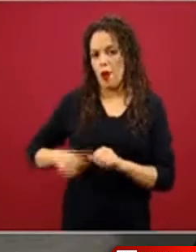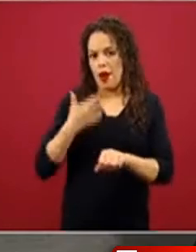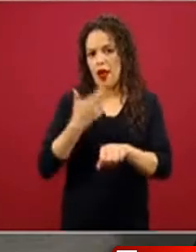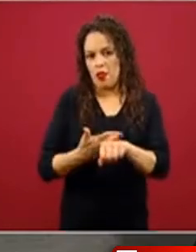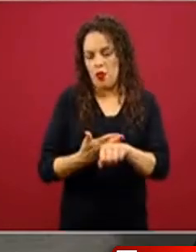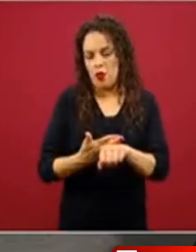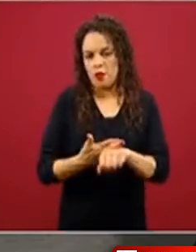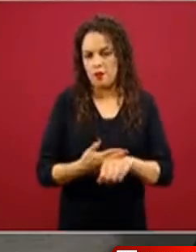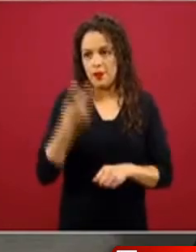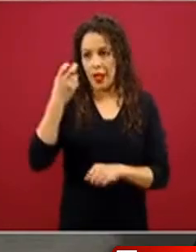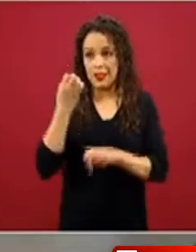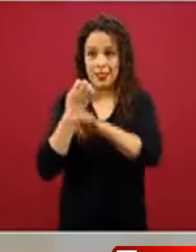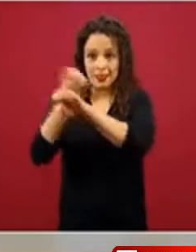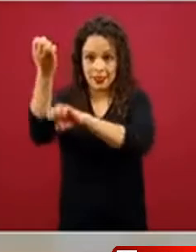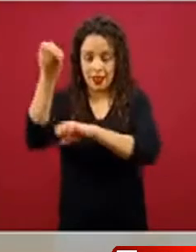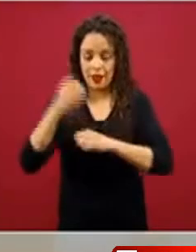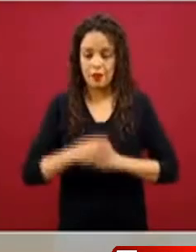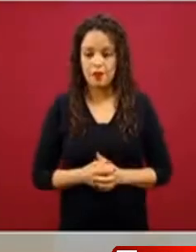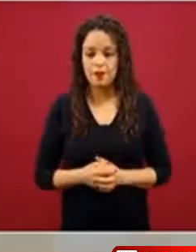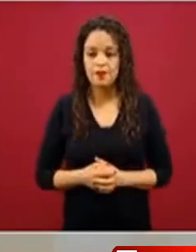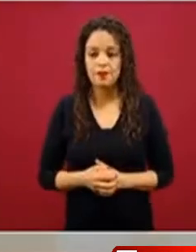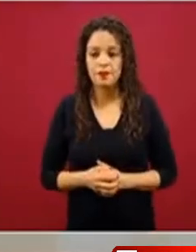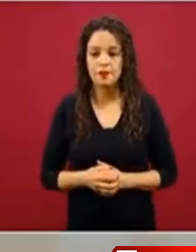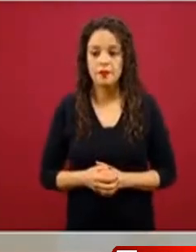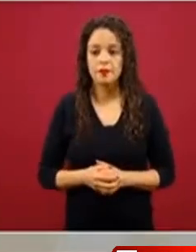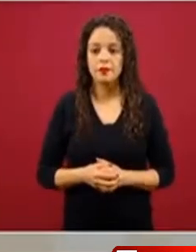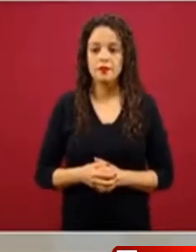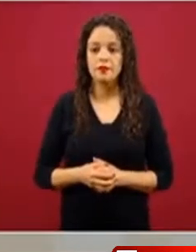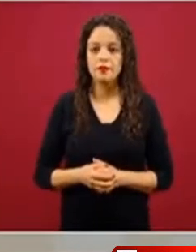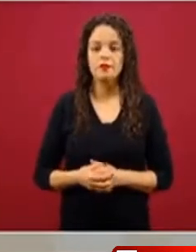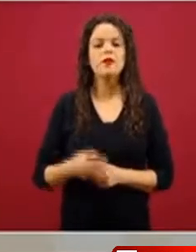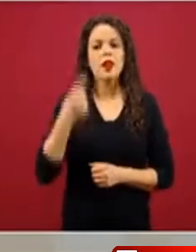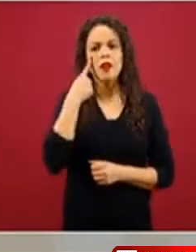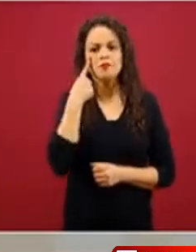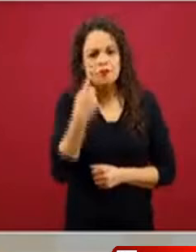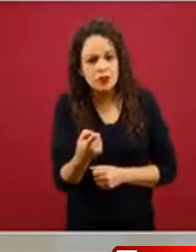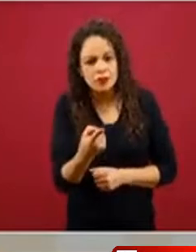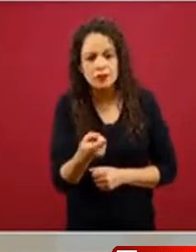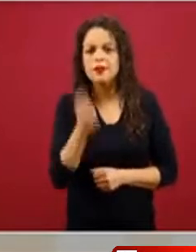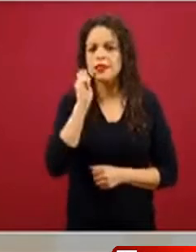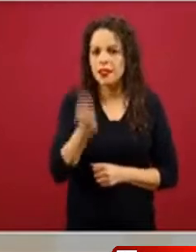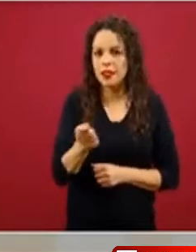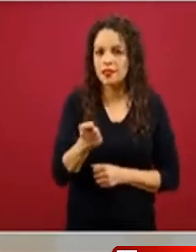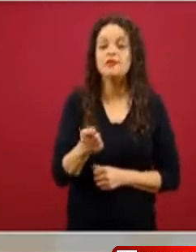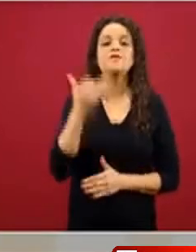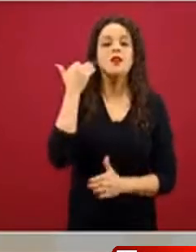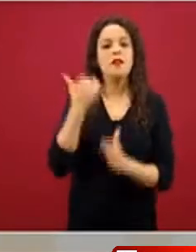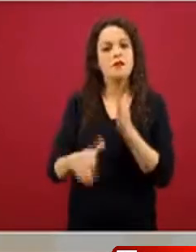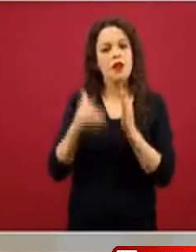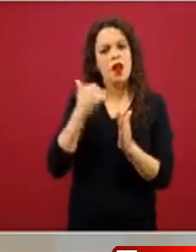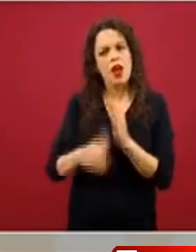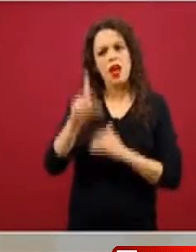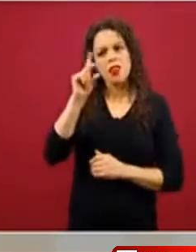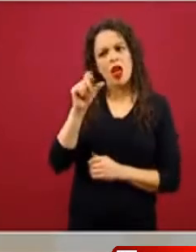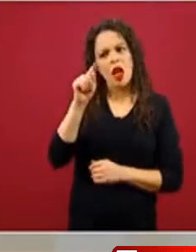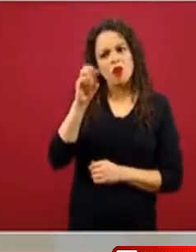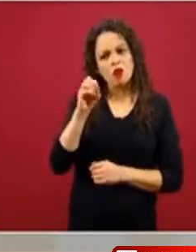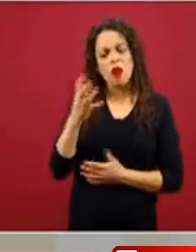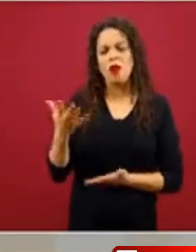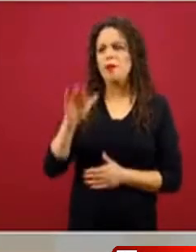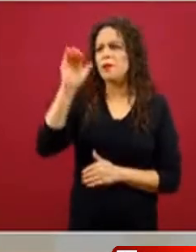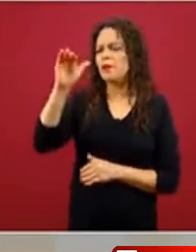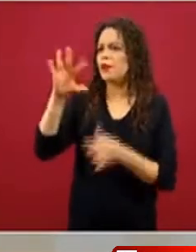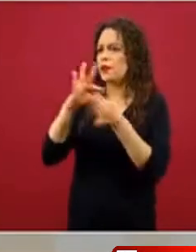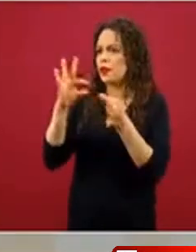de Aguascalientes y encontramos que había un faltante de un dato, se resolvió